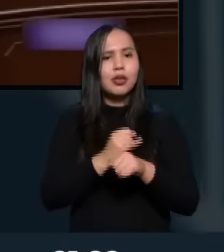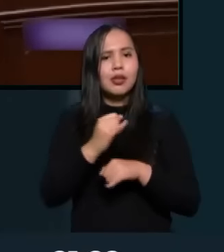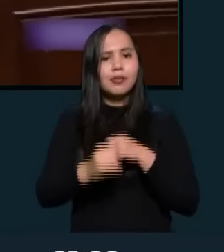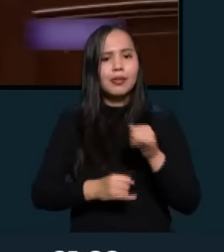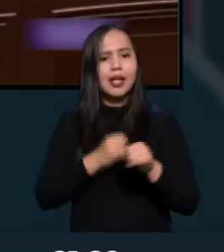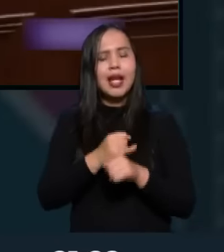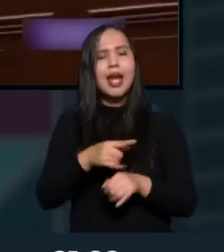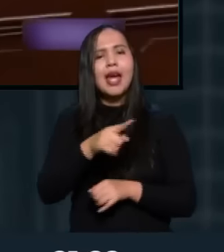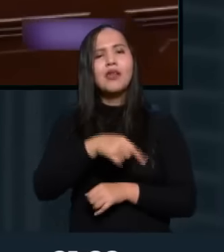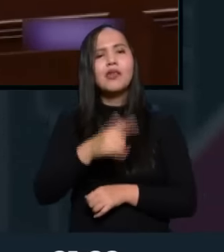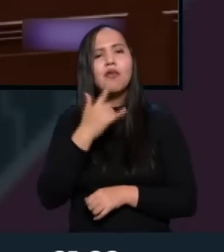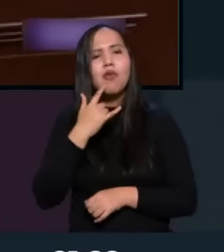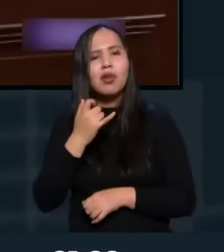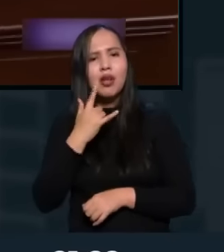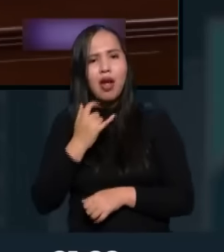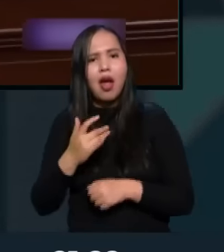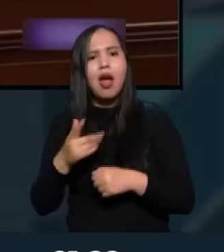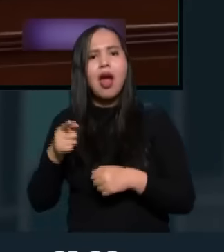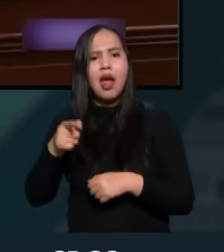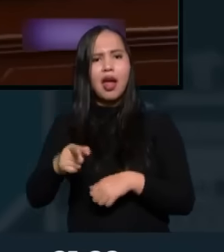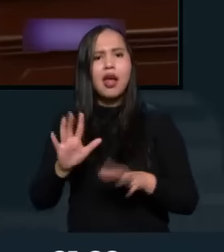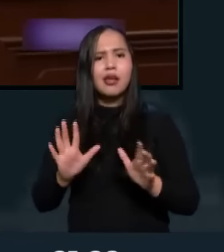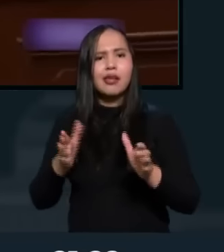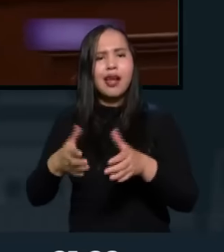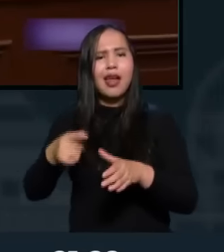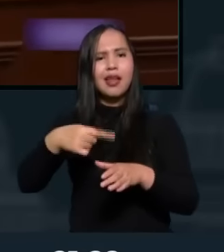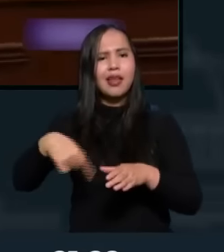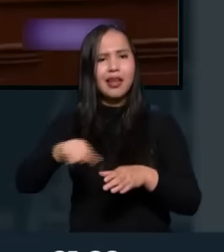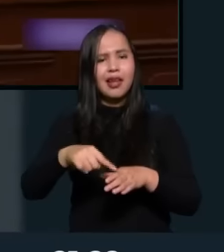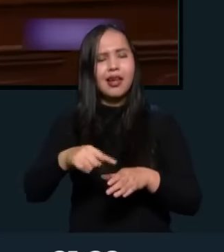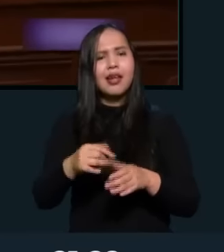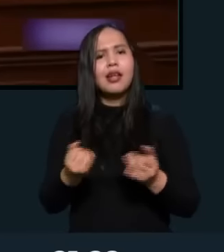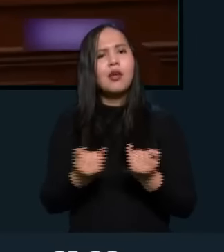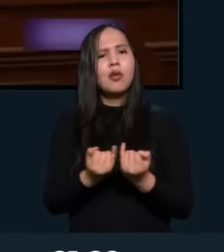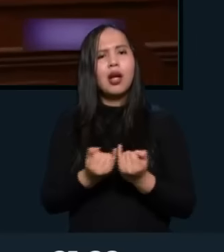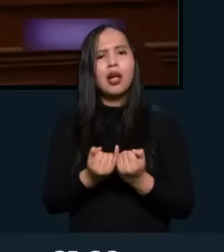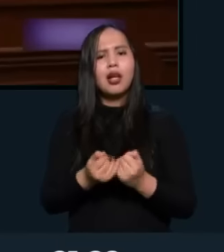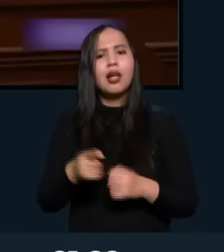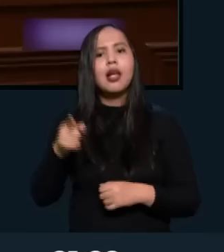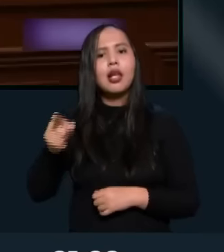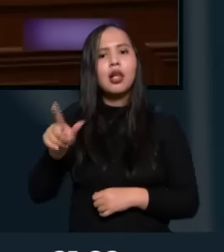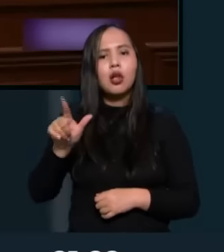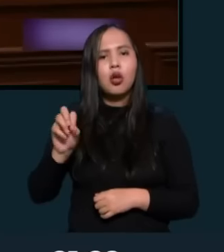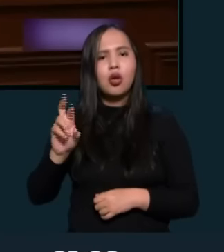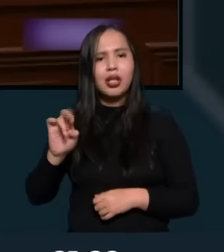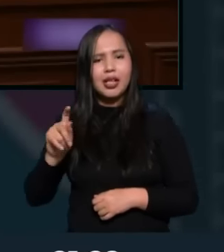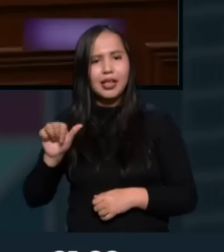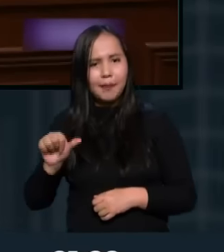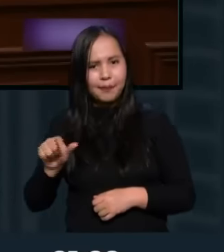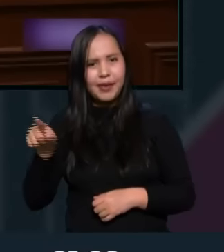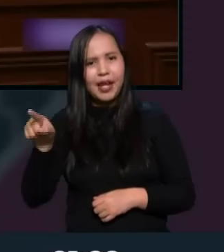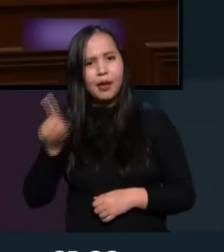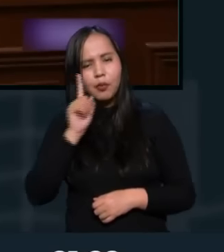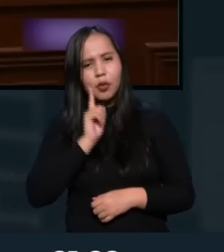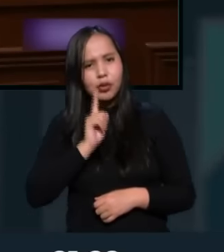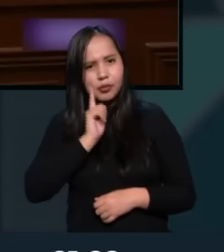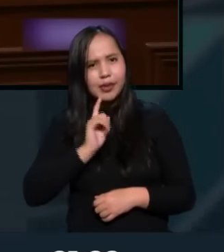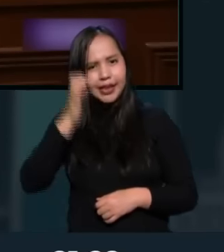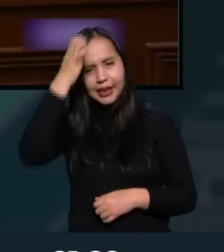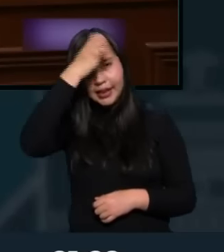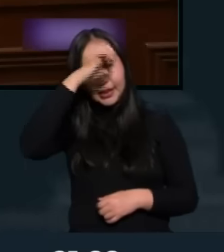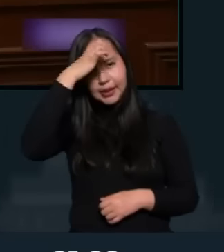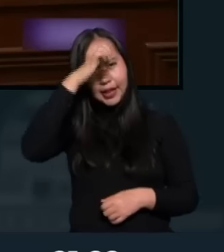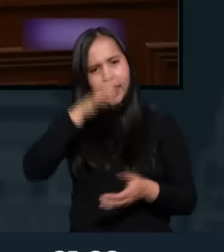entonces lo van a intentar también a través de la Comisión y la Corte. La ministra Loretta Ortiz, por cierto, que es experta